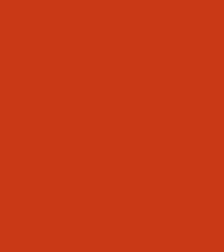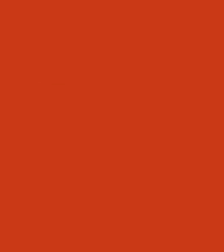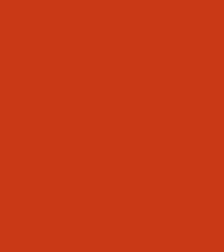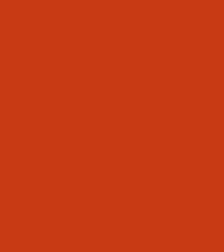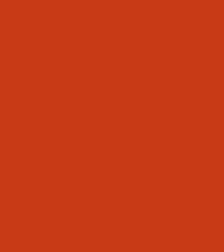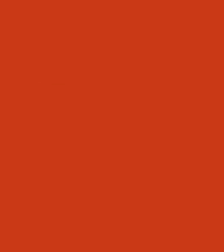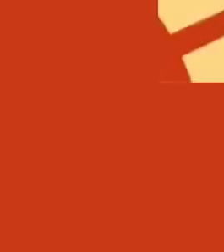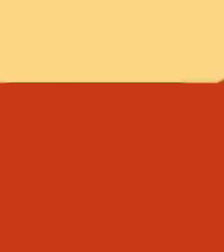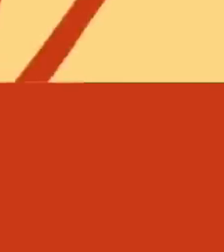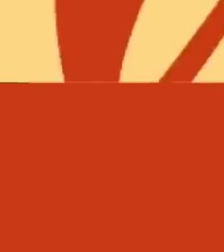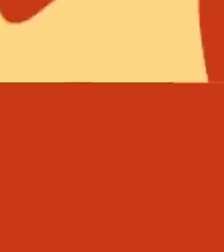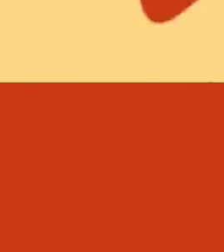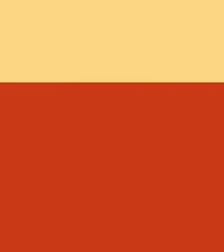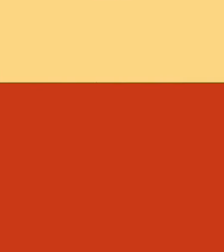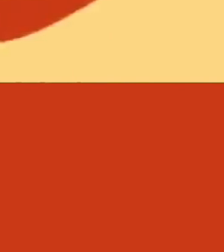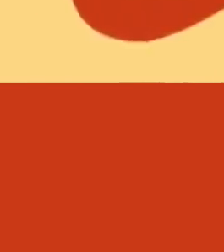ah